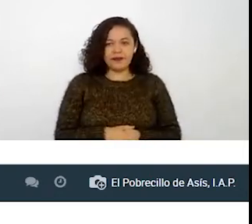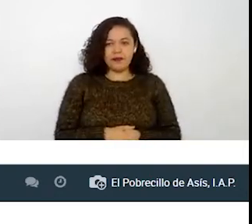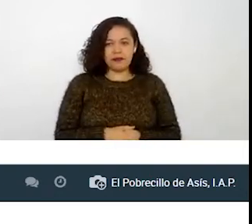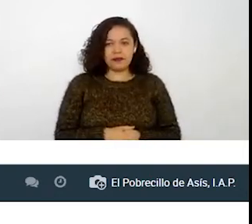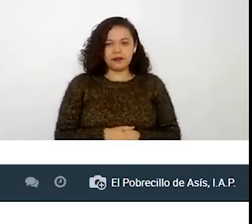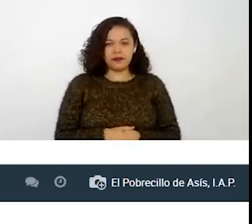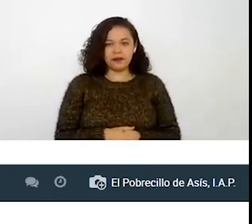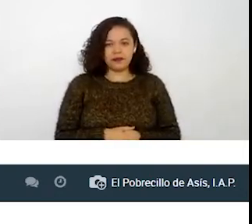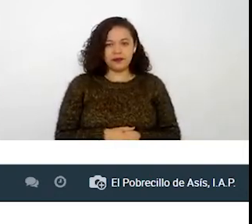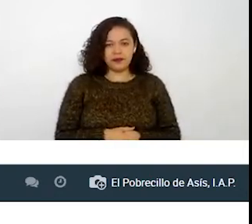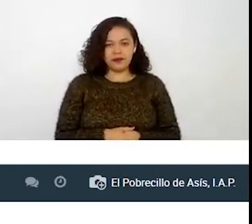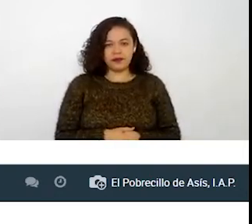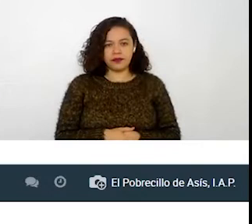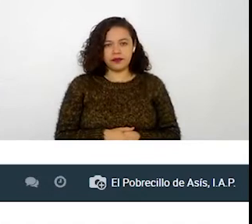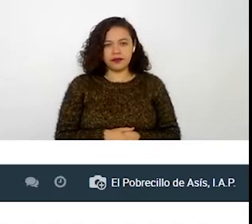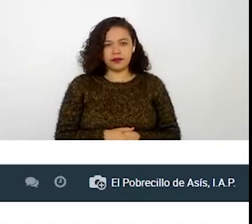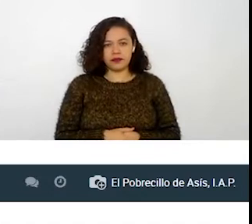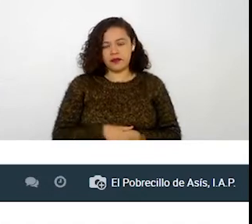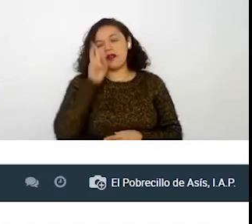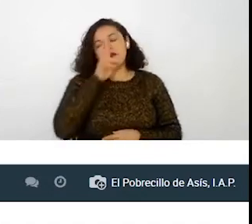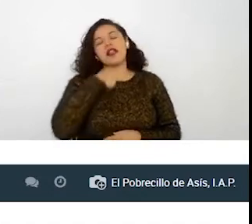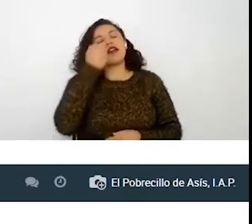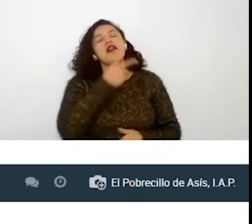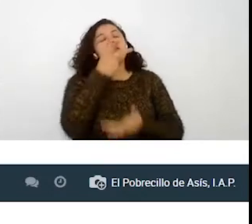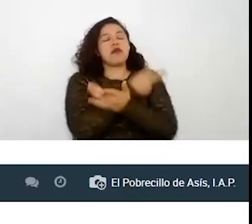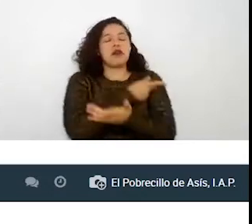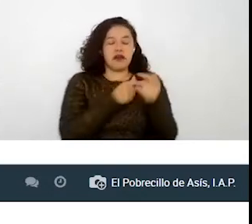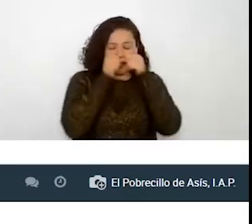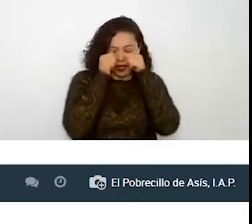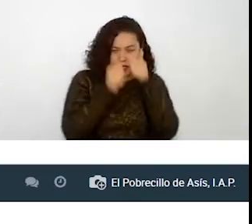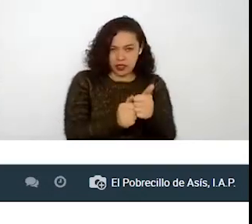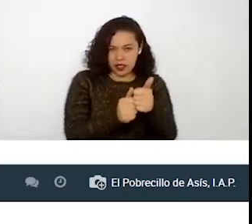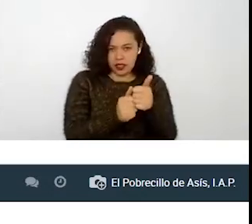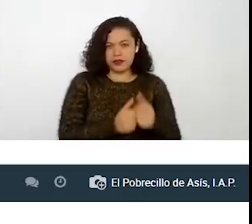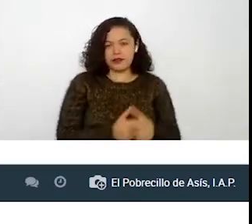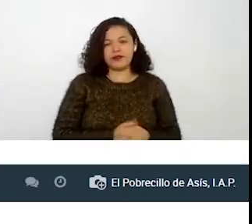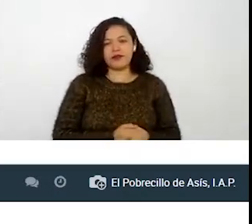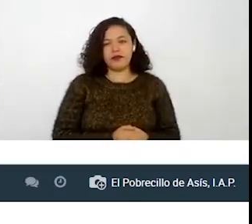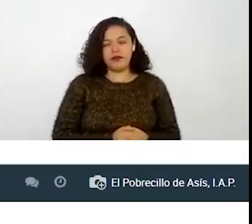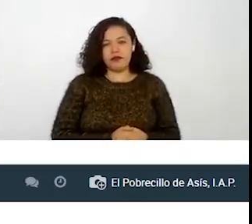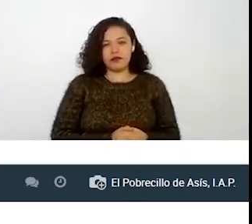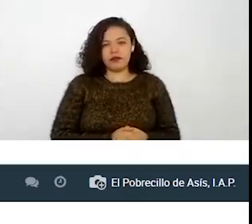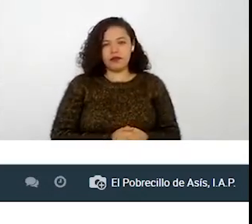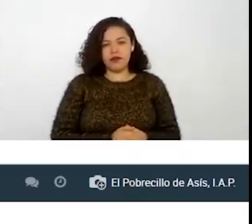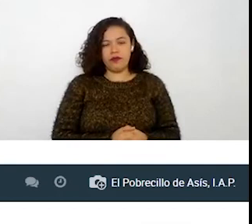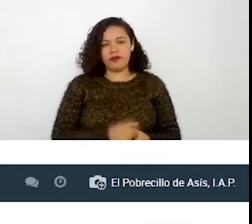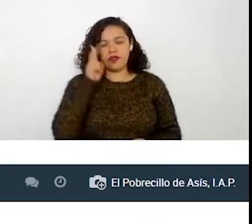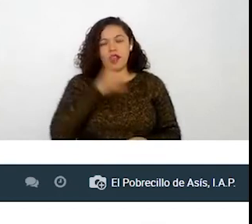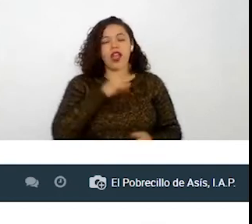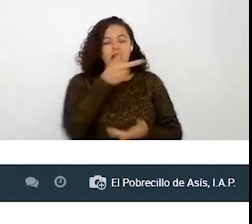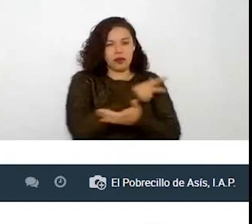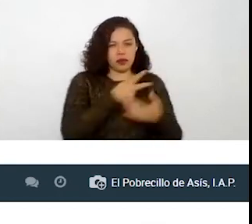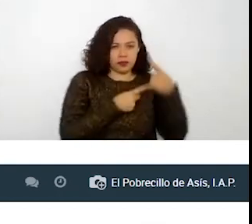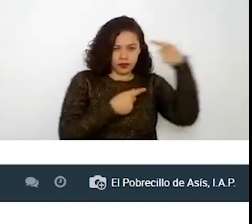Y si queremos ver pues vamos a ir a nuestro programa asistencial como pueden ver ya tenemos nuestro programa